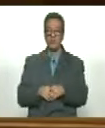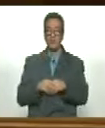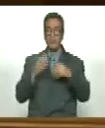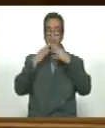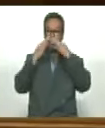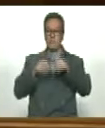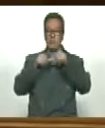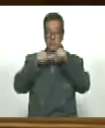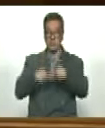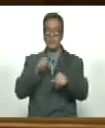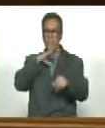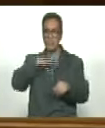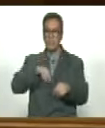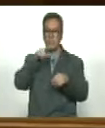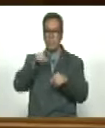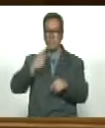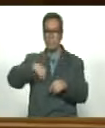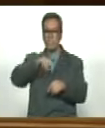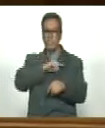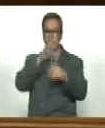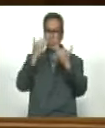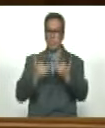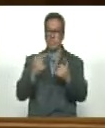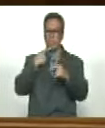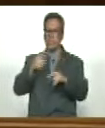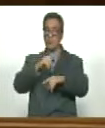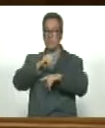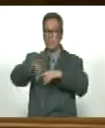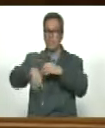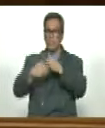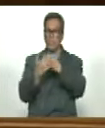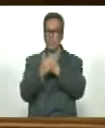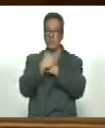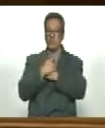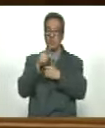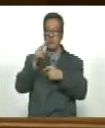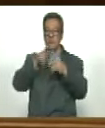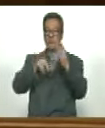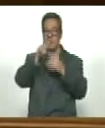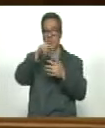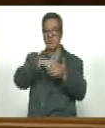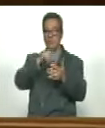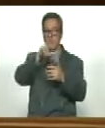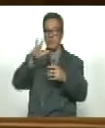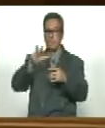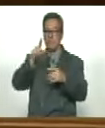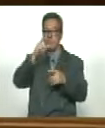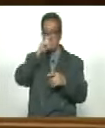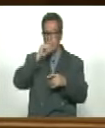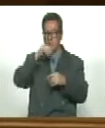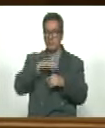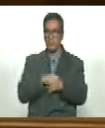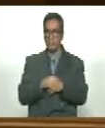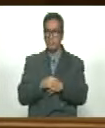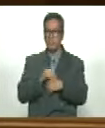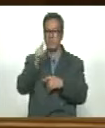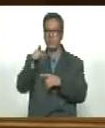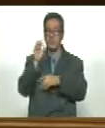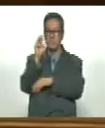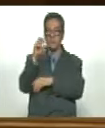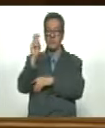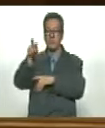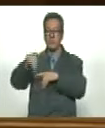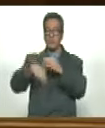Quedará sellado en la historia de nuestra patria, ya lo ha dicho el presidente Jorge Rodríguez, este 2023 como el año que esta Asamblea